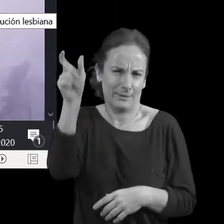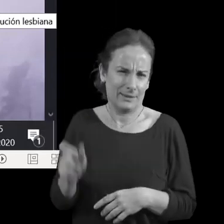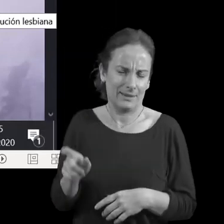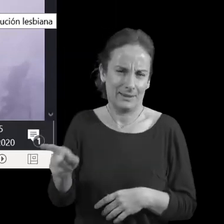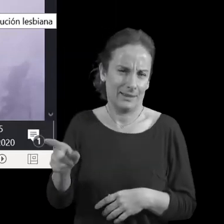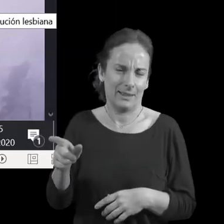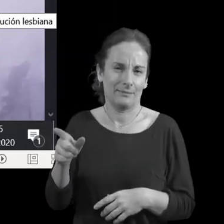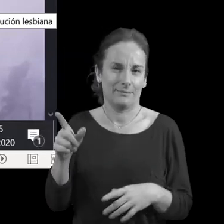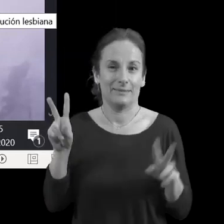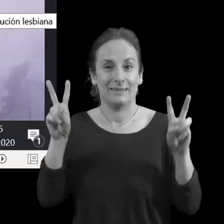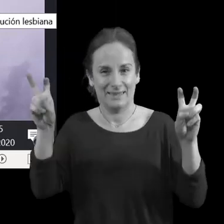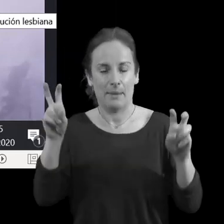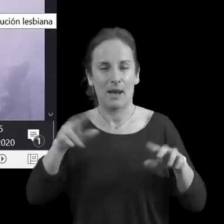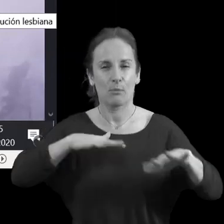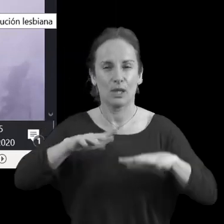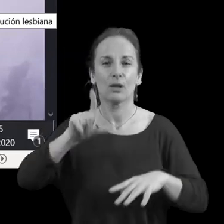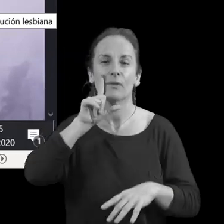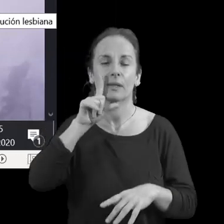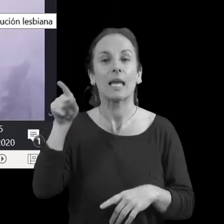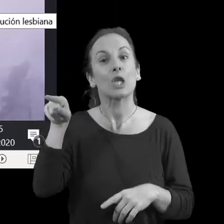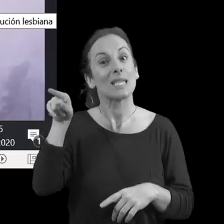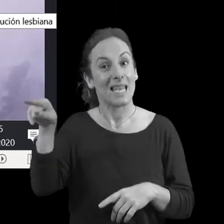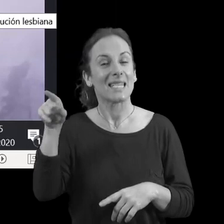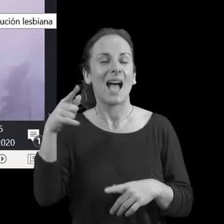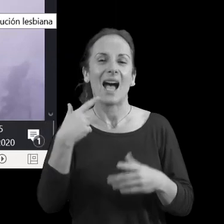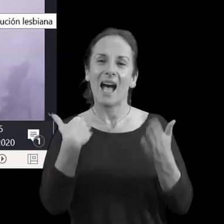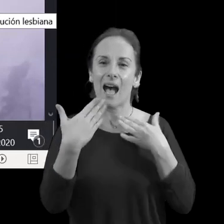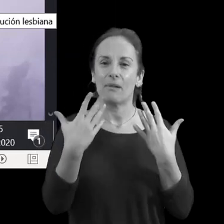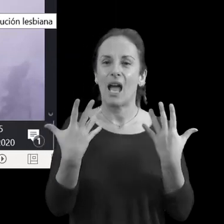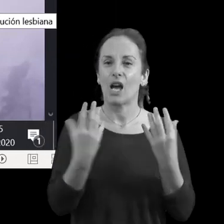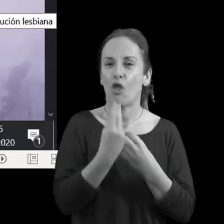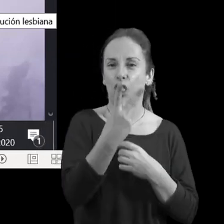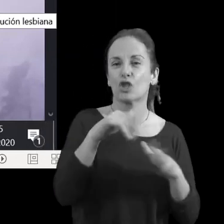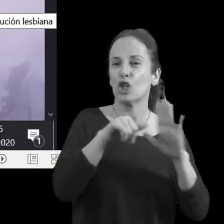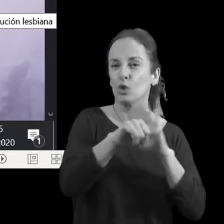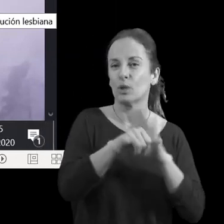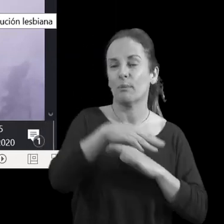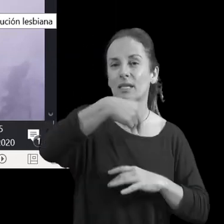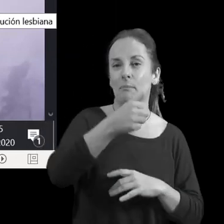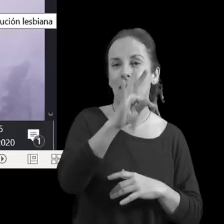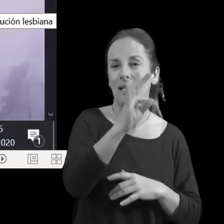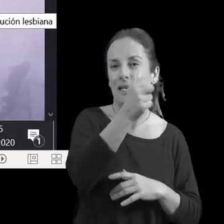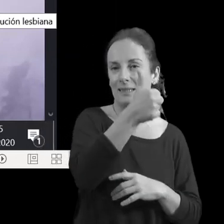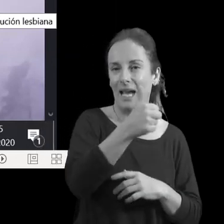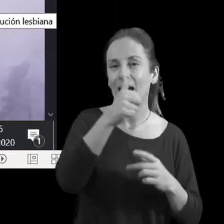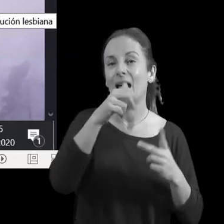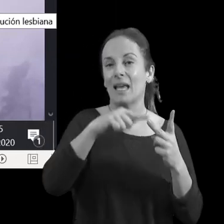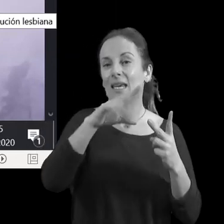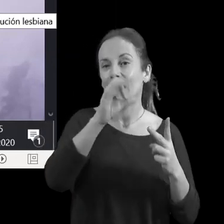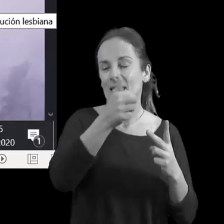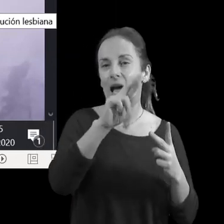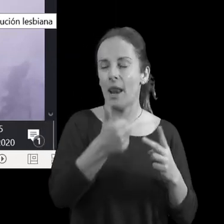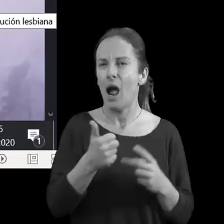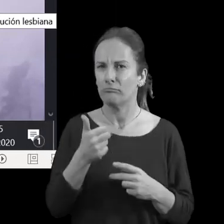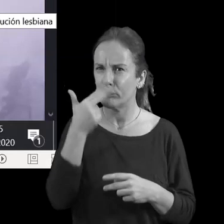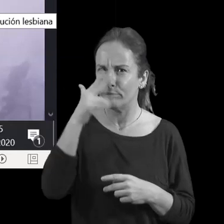que conversa con dos youtubers que son de Bermud, que son Marta y Sara, y creo que es muy interesante precisamente ese diálogo